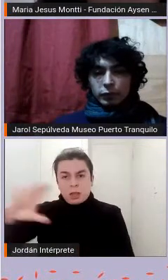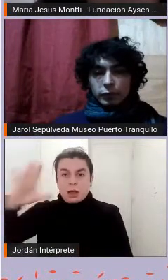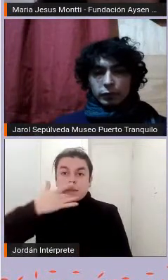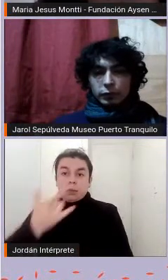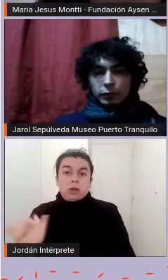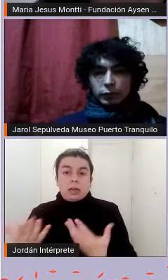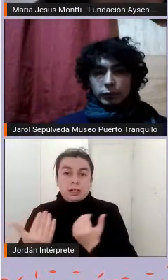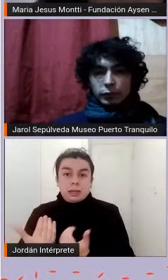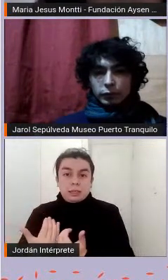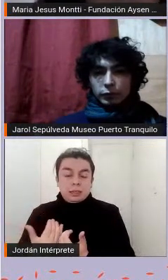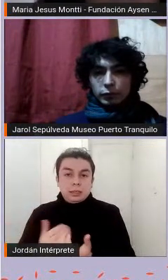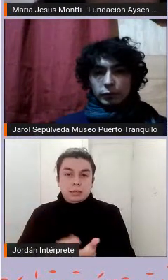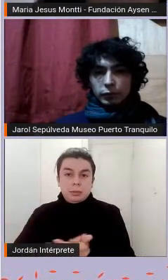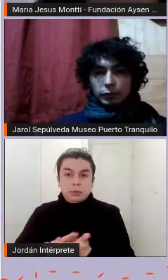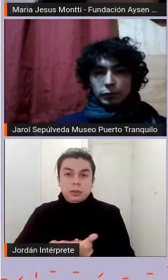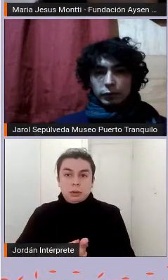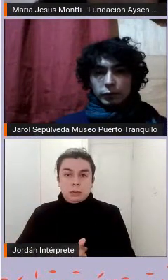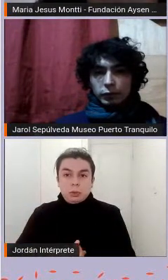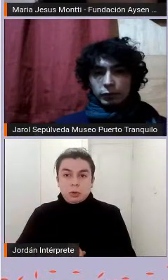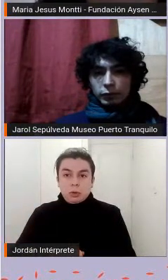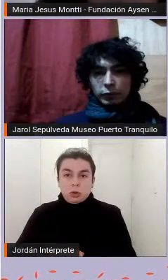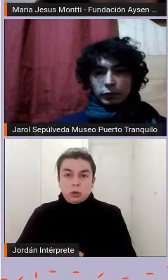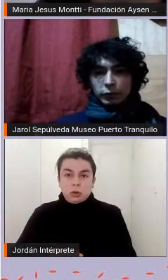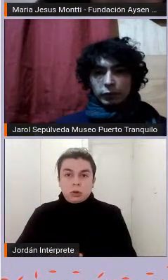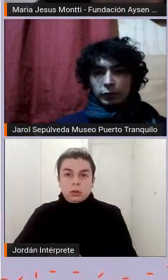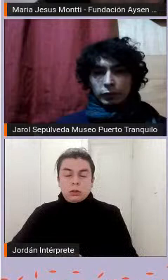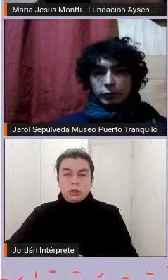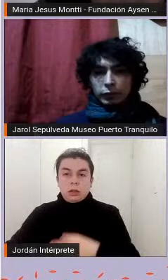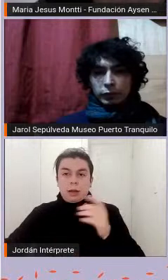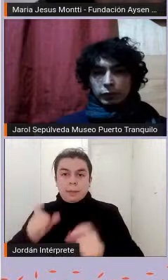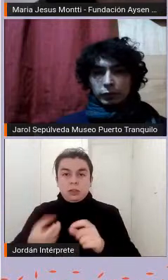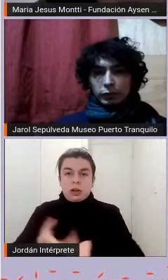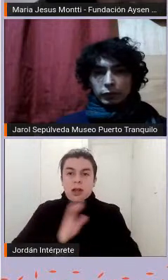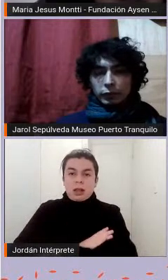necesitan porteadores que van a armar el campamento